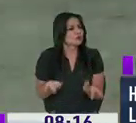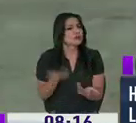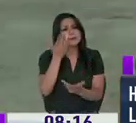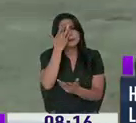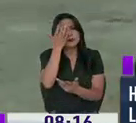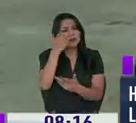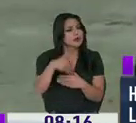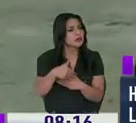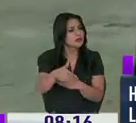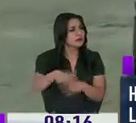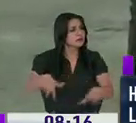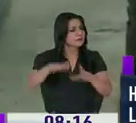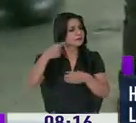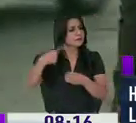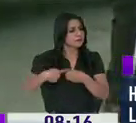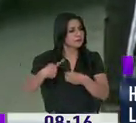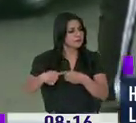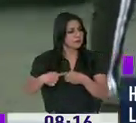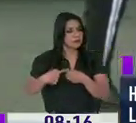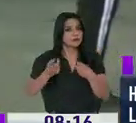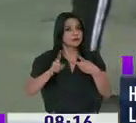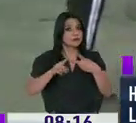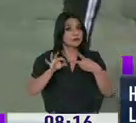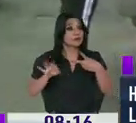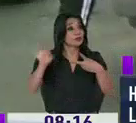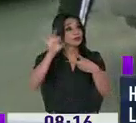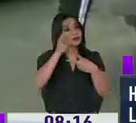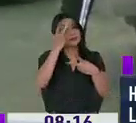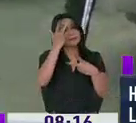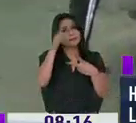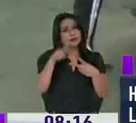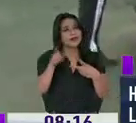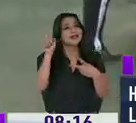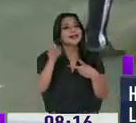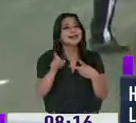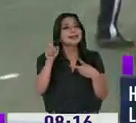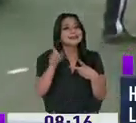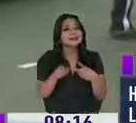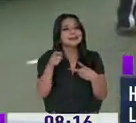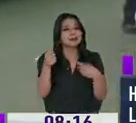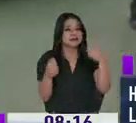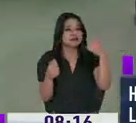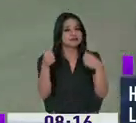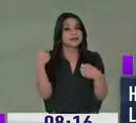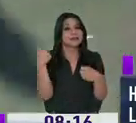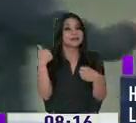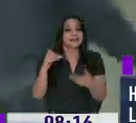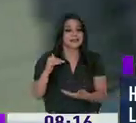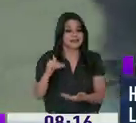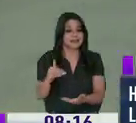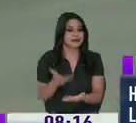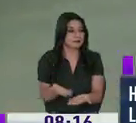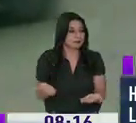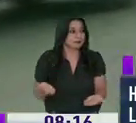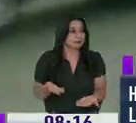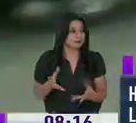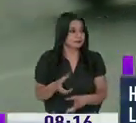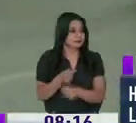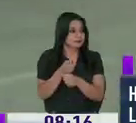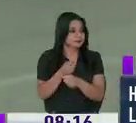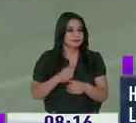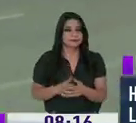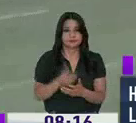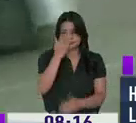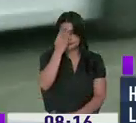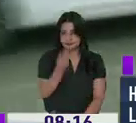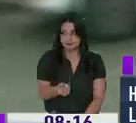lo largo del Distrito Metropolitano y lo importante, por qué es necesario que los conductores tengan este tipo de indumentaria en el vehículo. Muy buenos